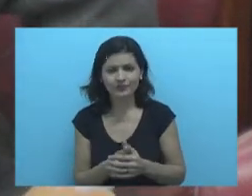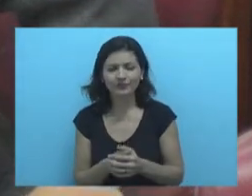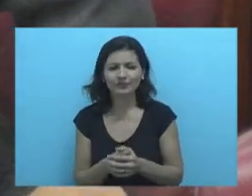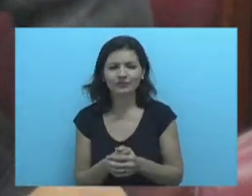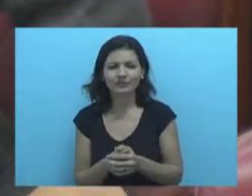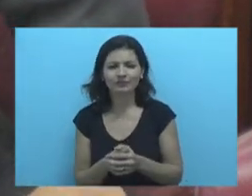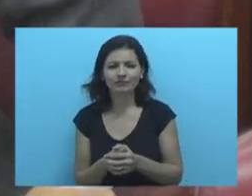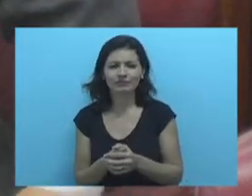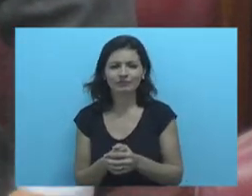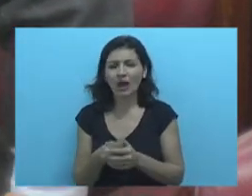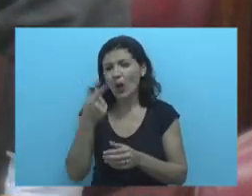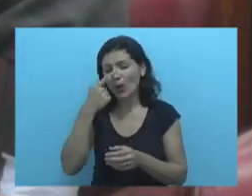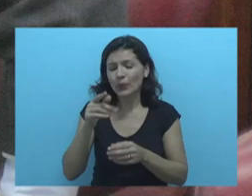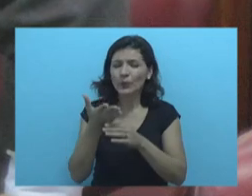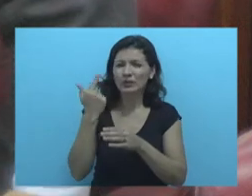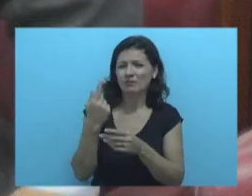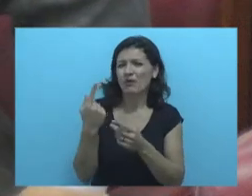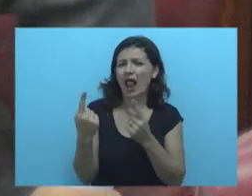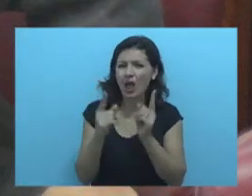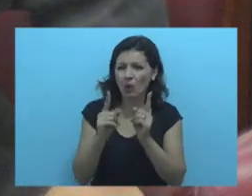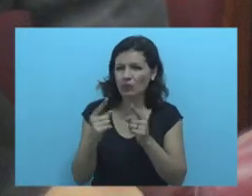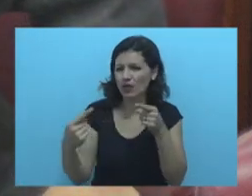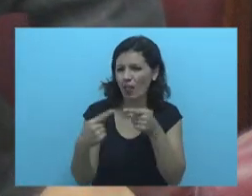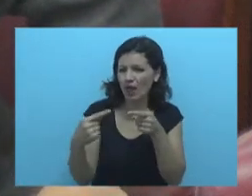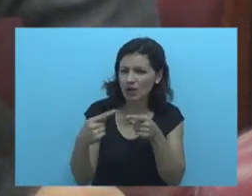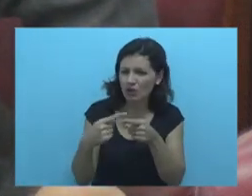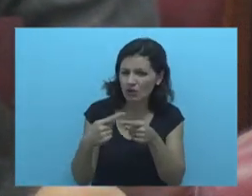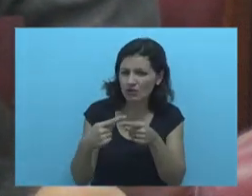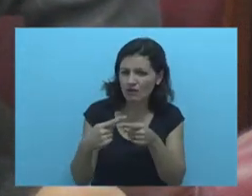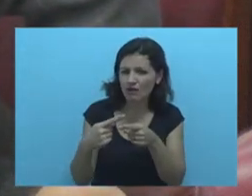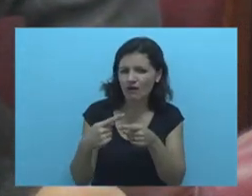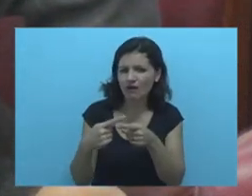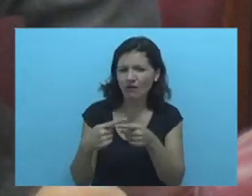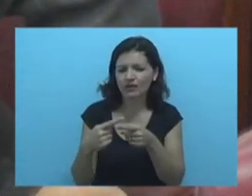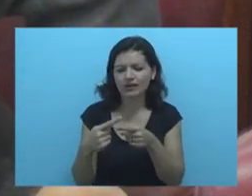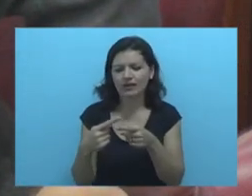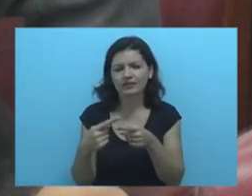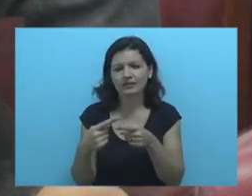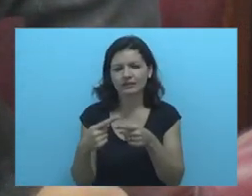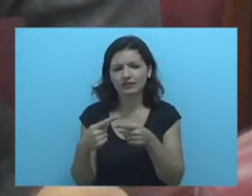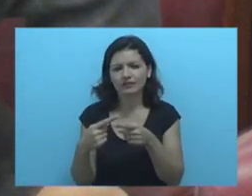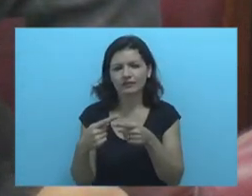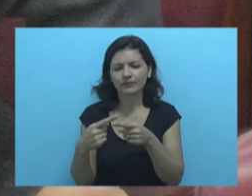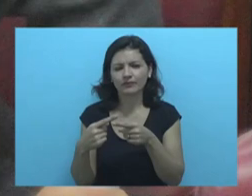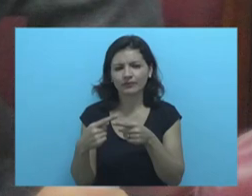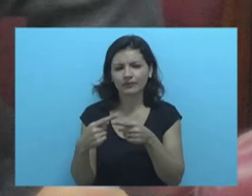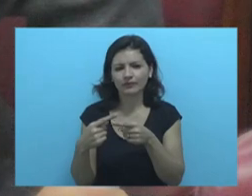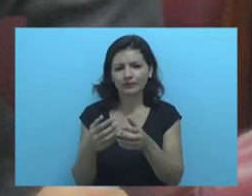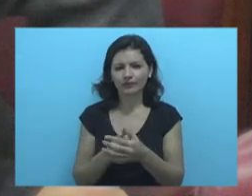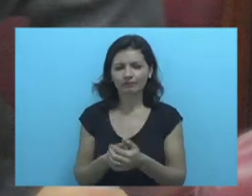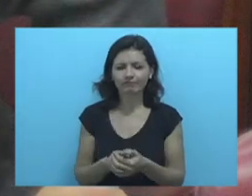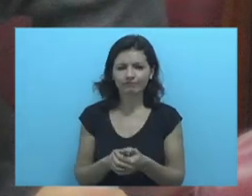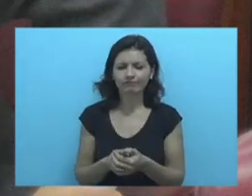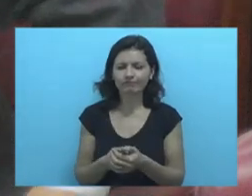diferencias últimamente con él en cuanto a, bueno, a cuestiones de Cámara. Yo siempre digo que me